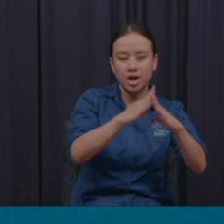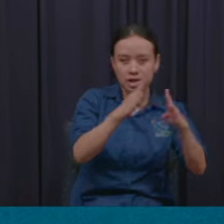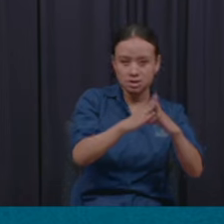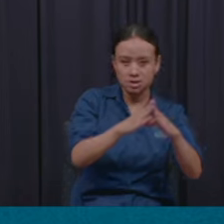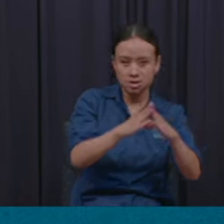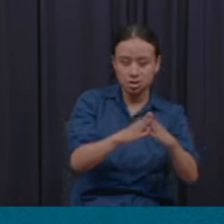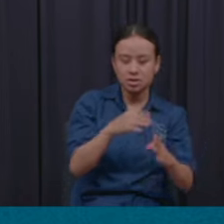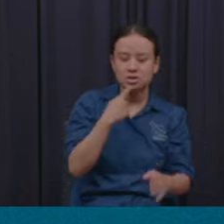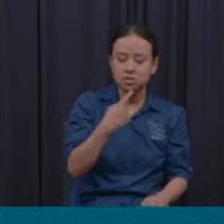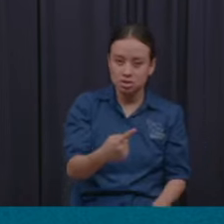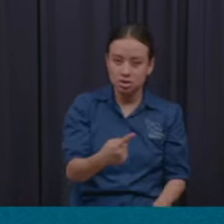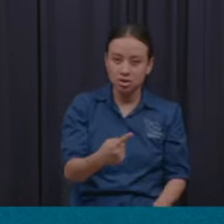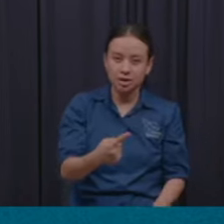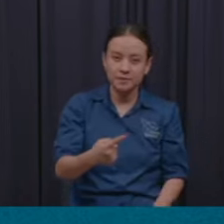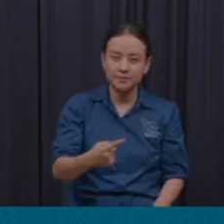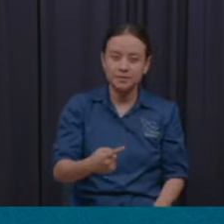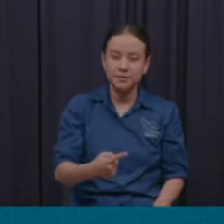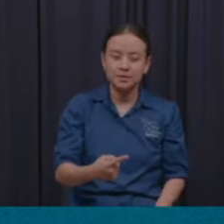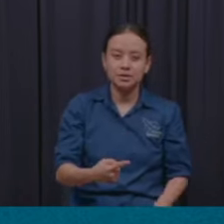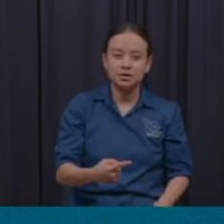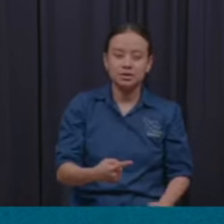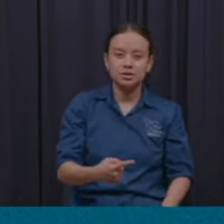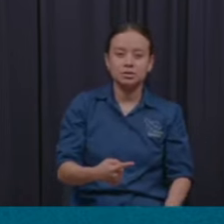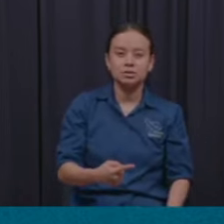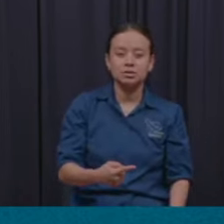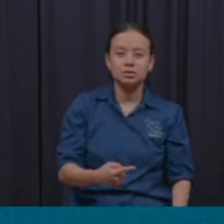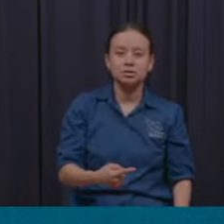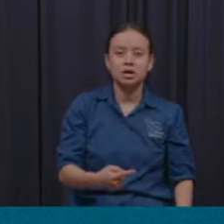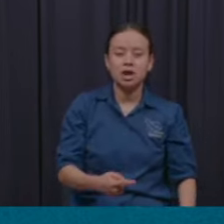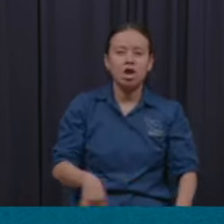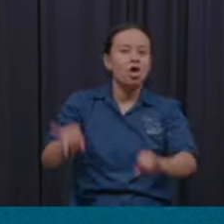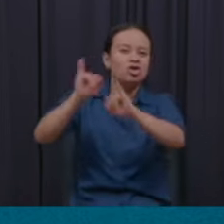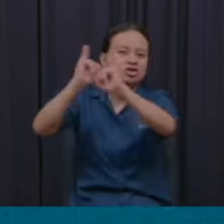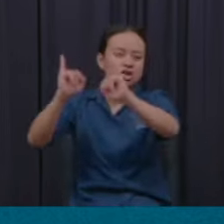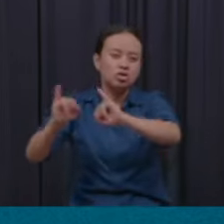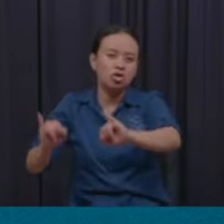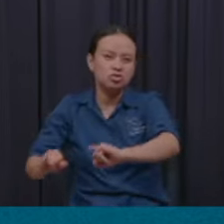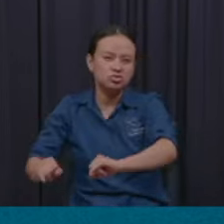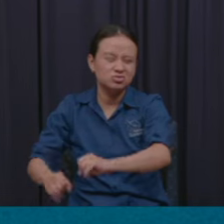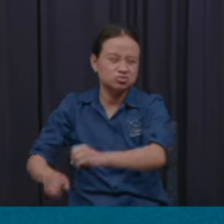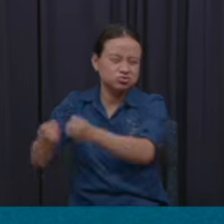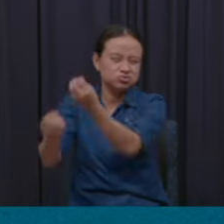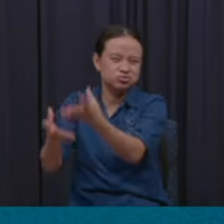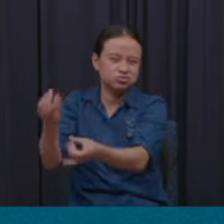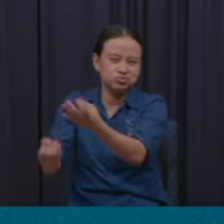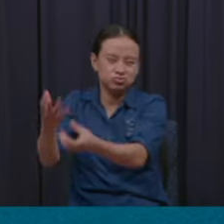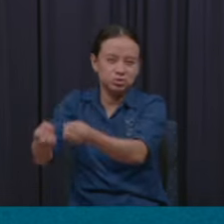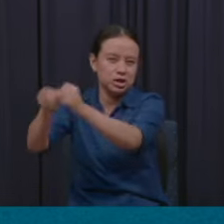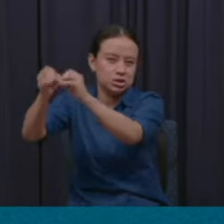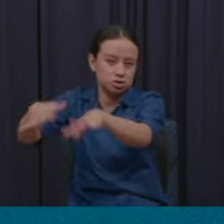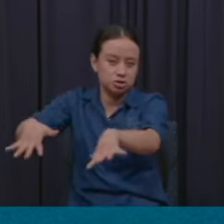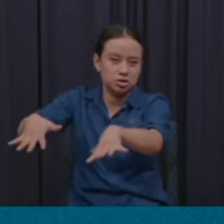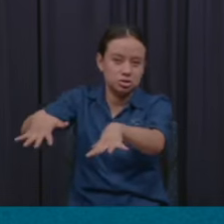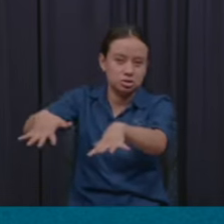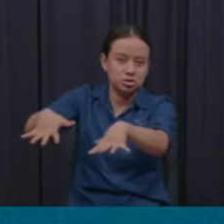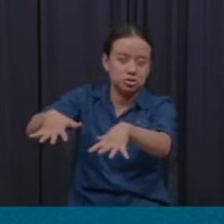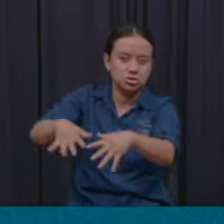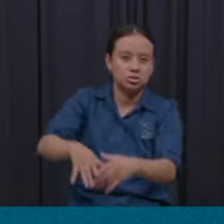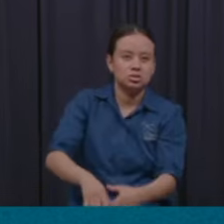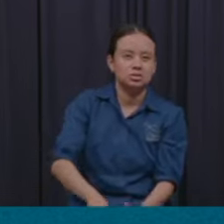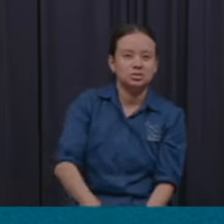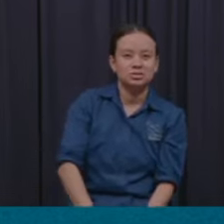las esculturas de sus dioses quemarás en el fuego. No decía, guardarás tu crucifijo.